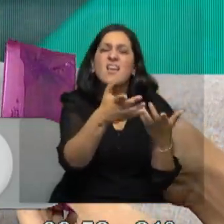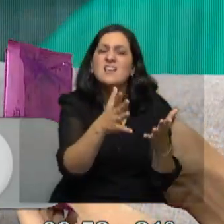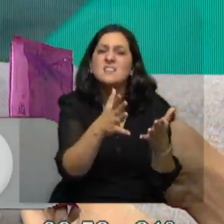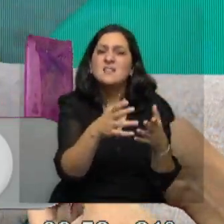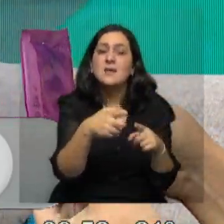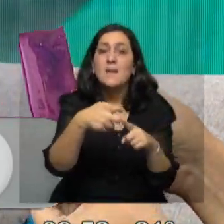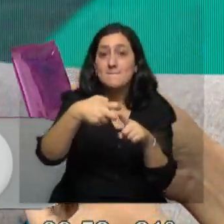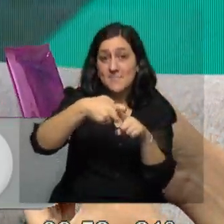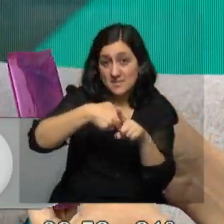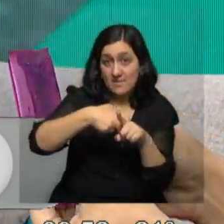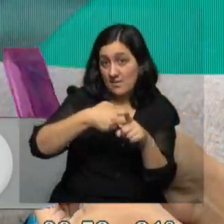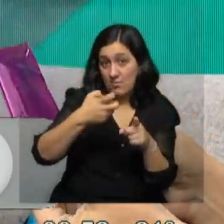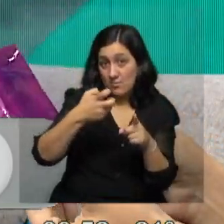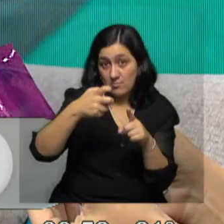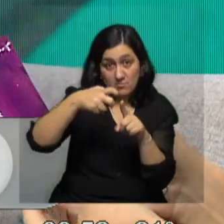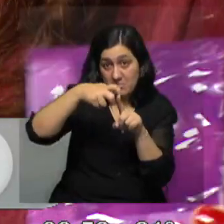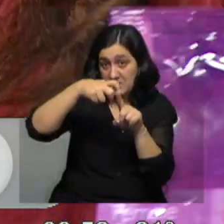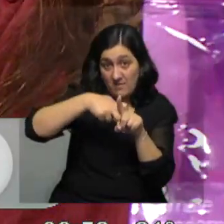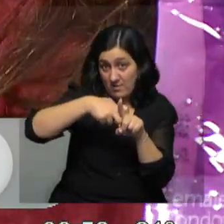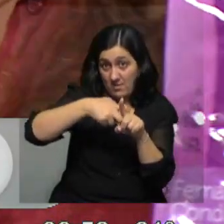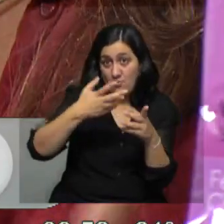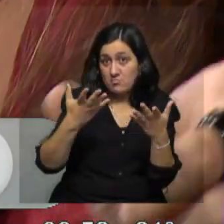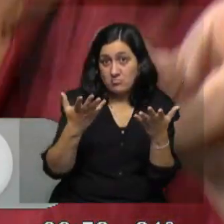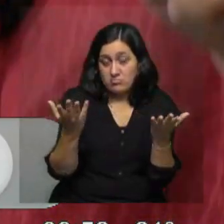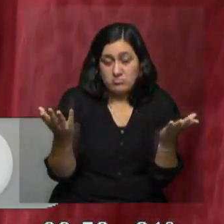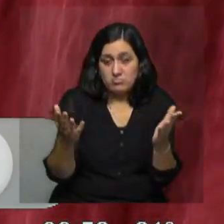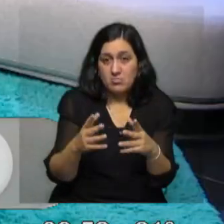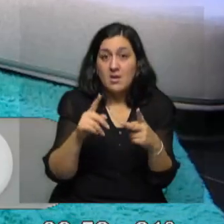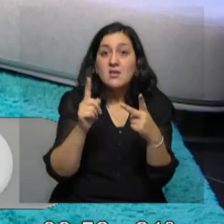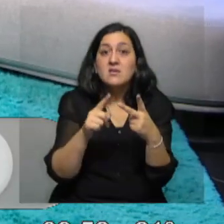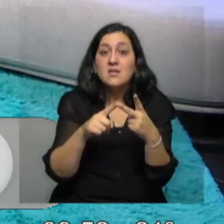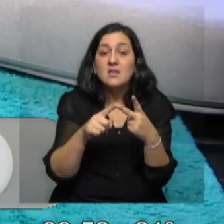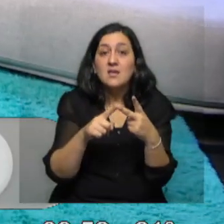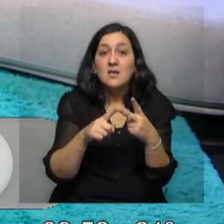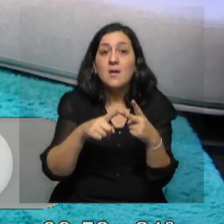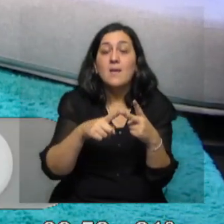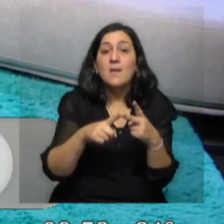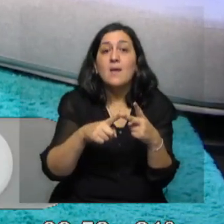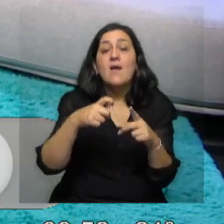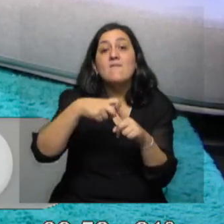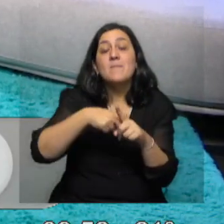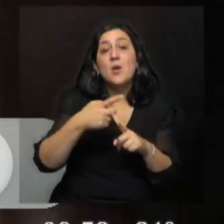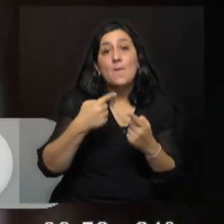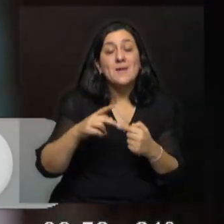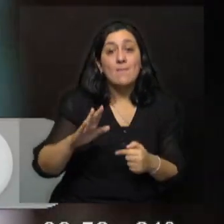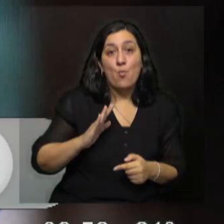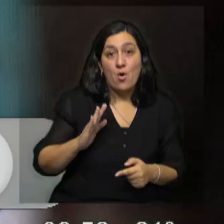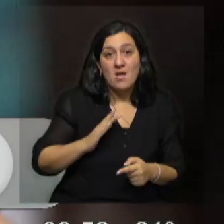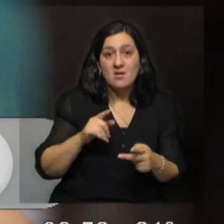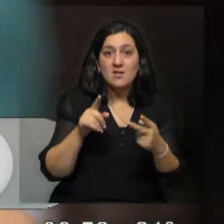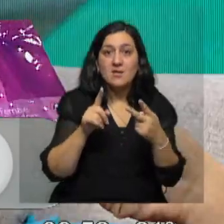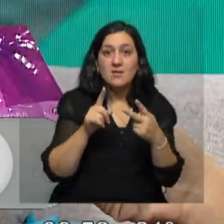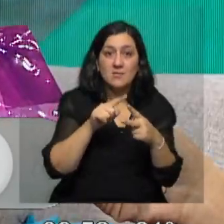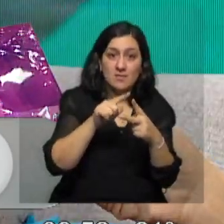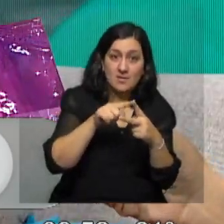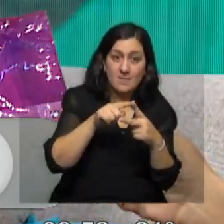Preservativo. Un preservativo. Un condón, un forro, lo que fuera, y este. Un preservativo femenino. Ahí está, femenino, y este.